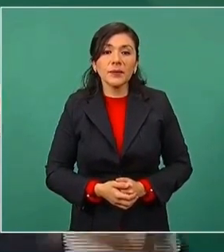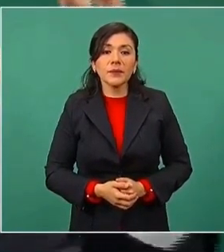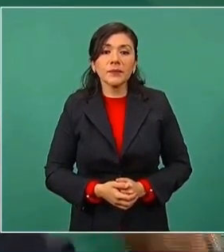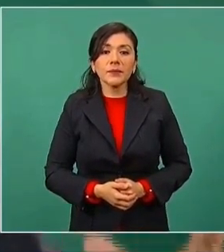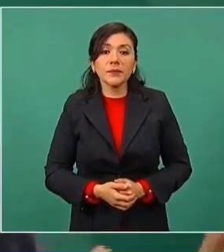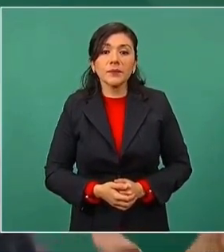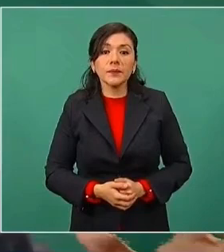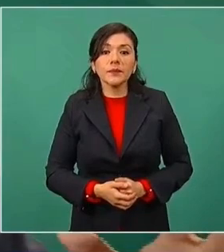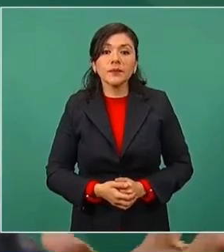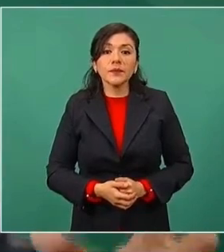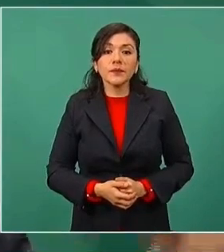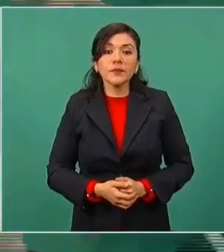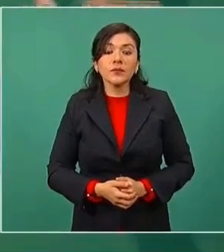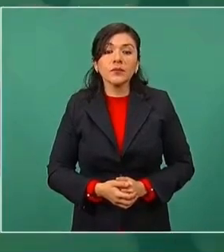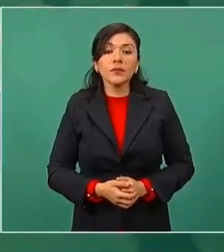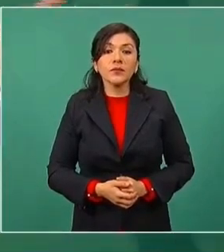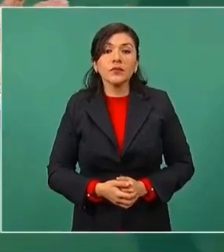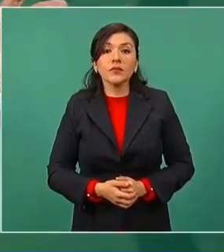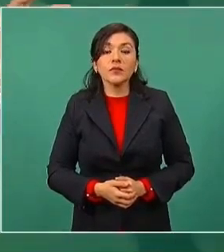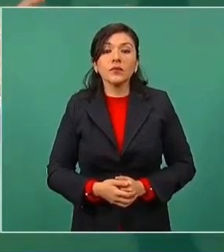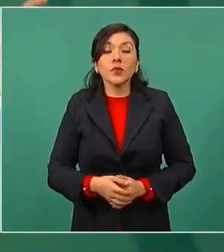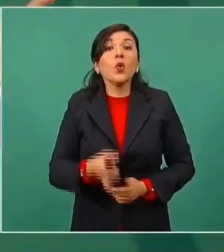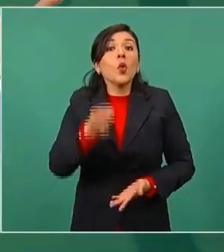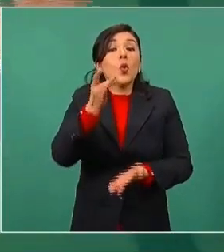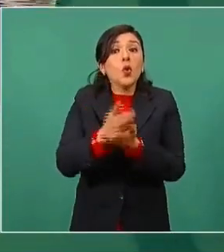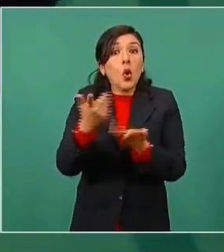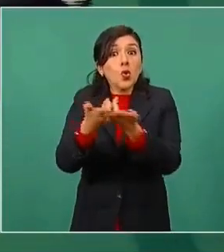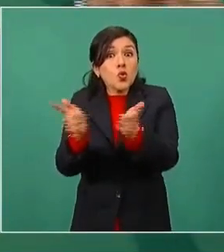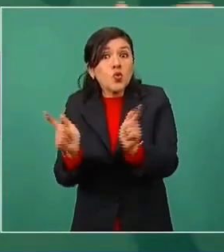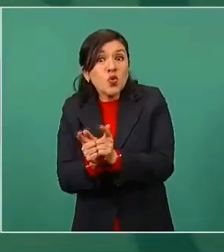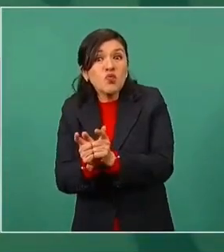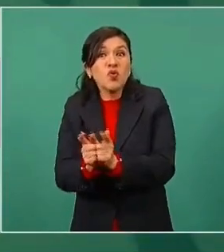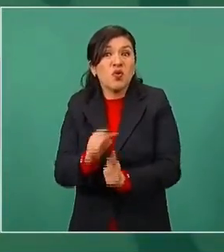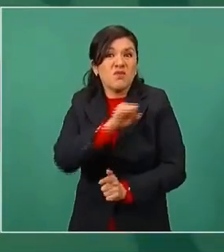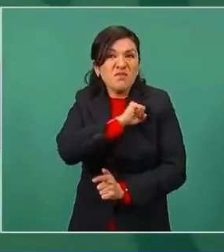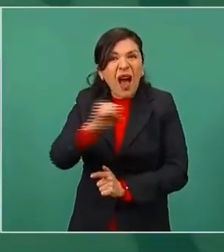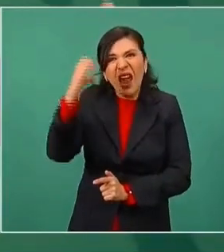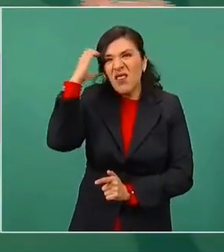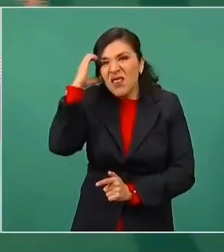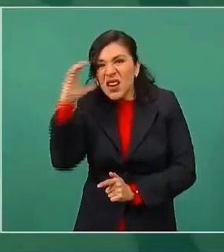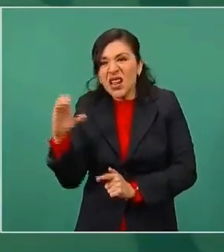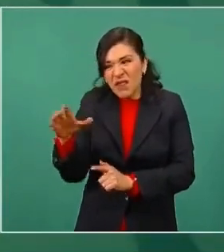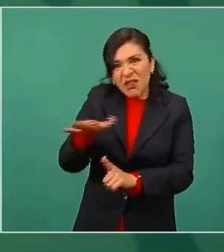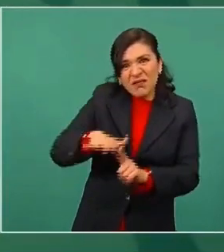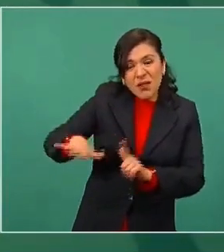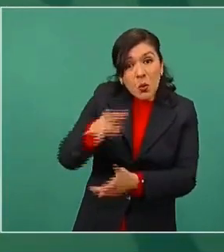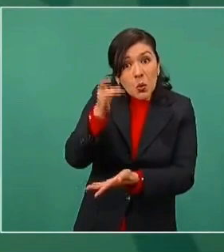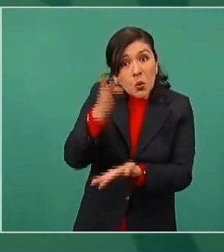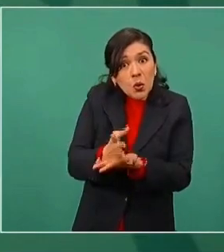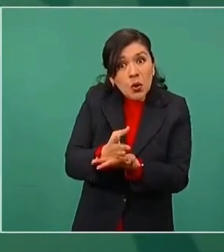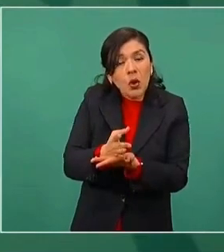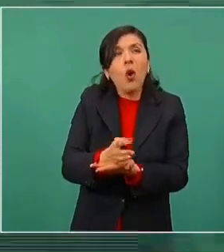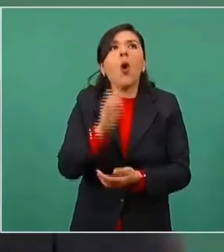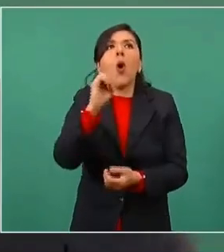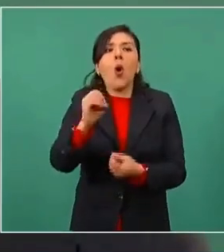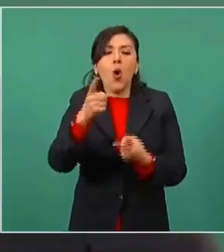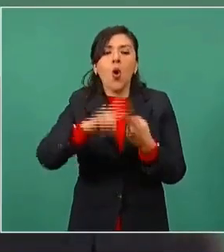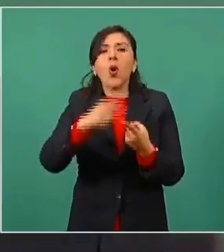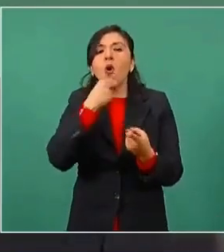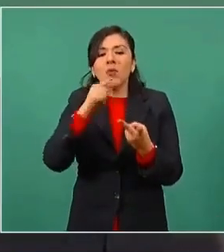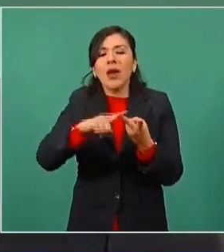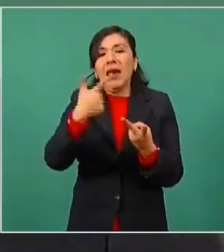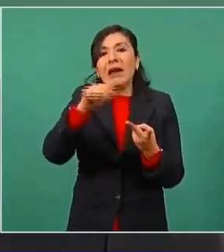No solo de delincuencia organizada, no solo era el caso de este señor García